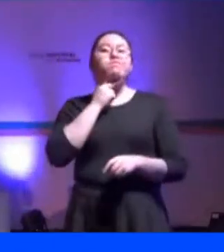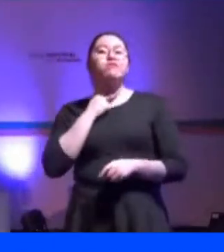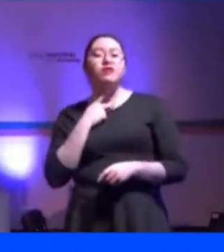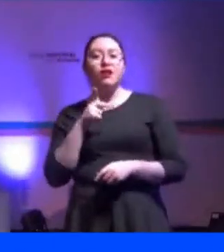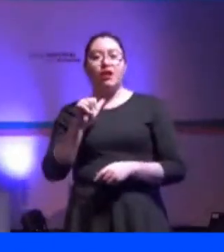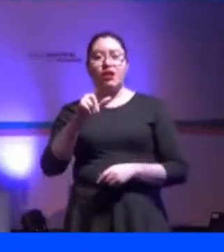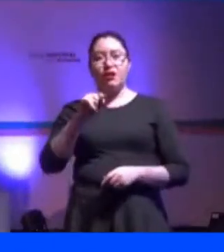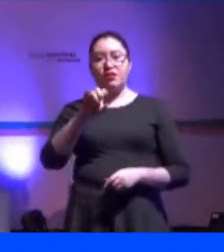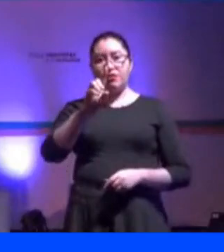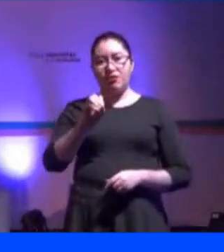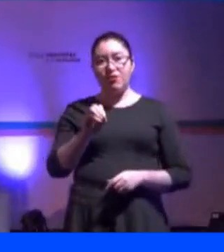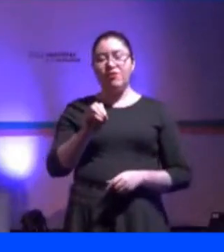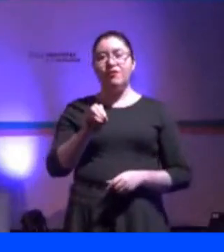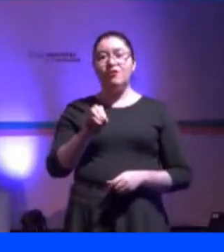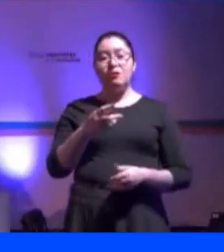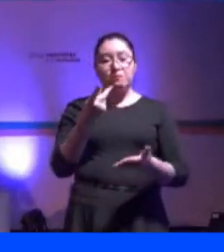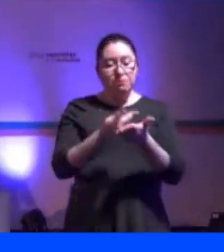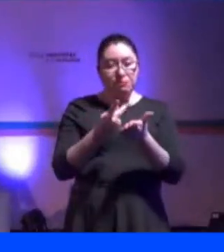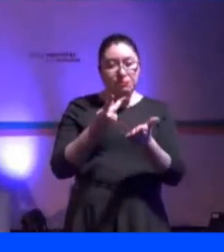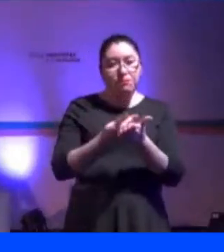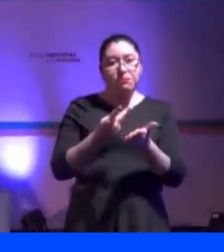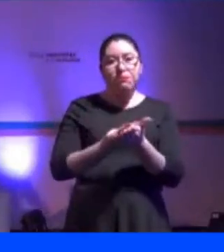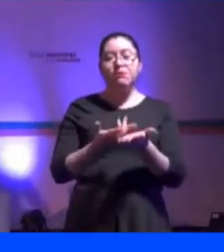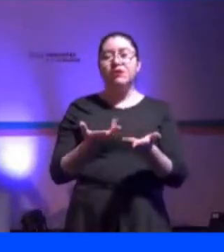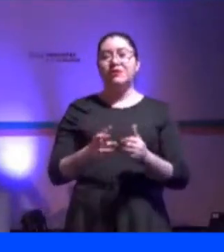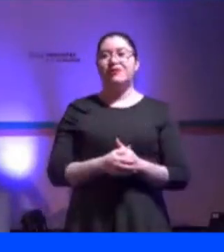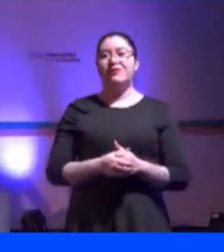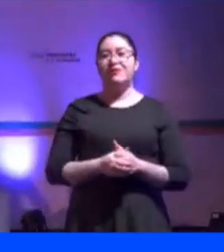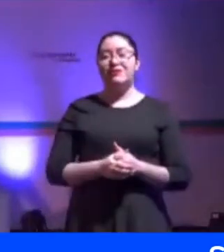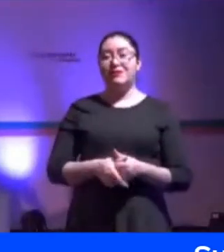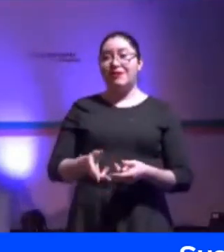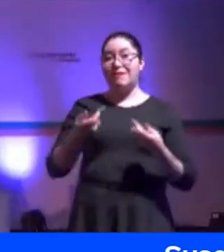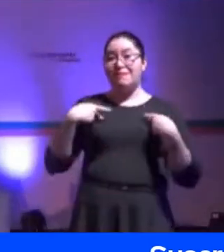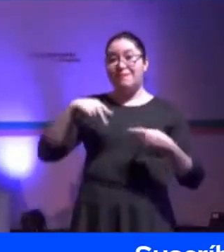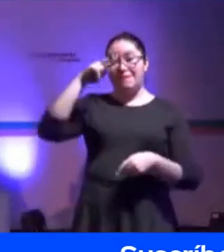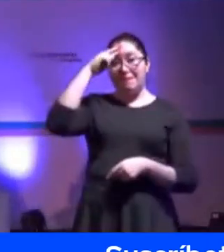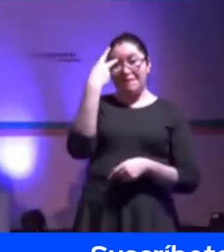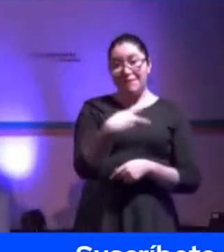litio, plata. Mexicanos y mexicanas.